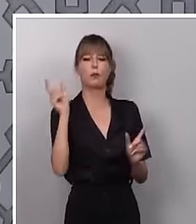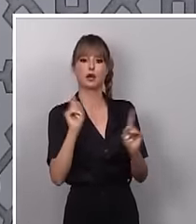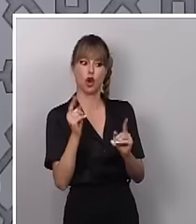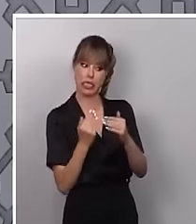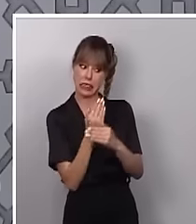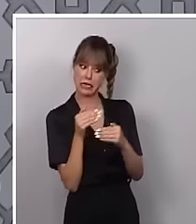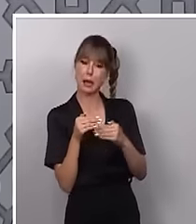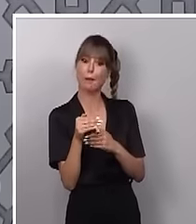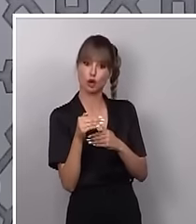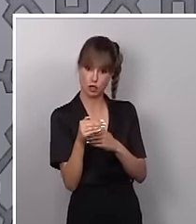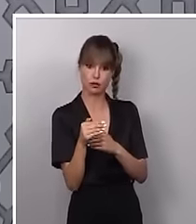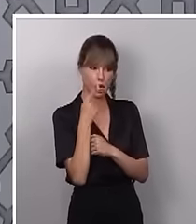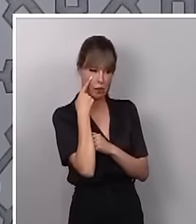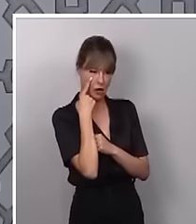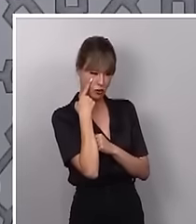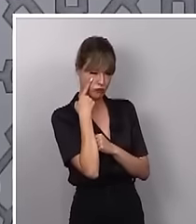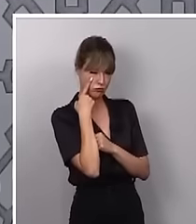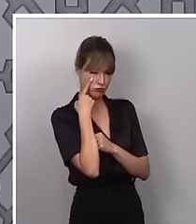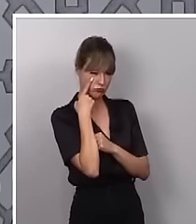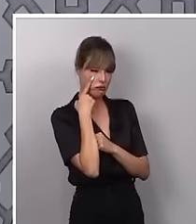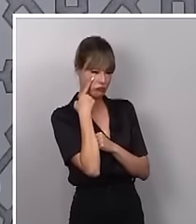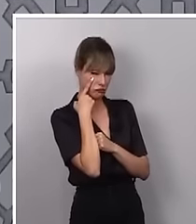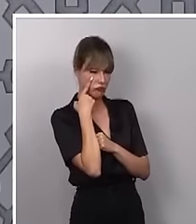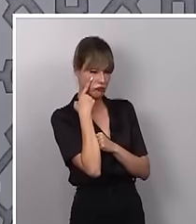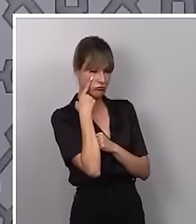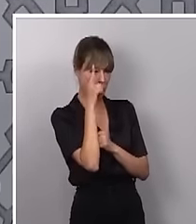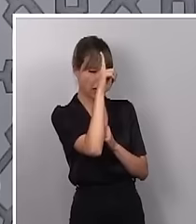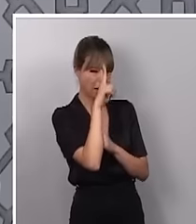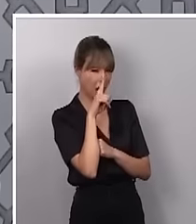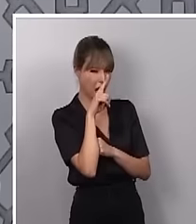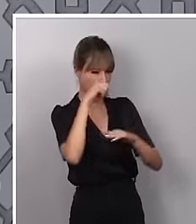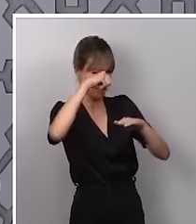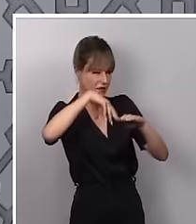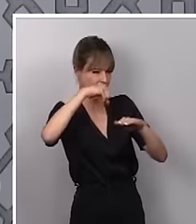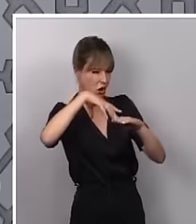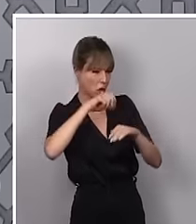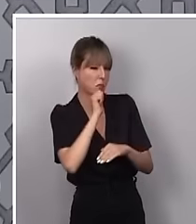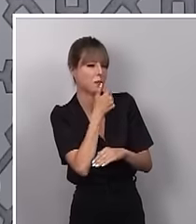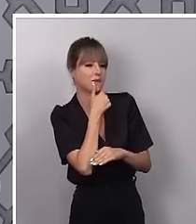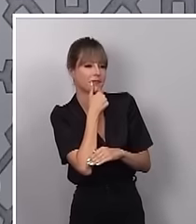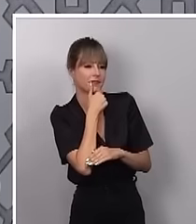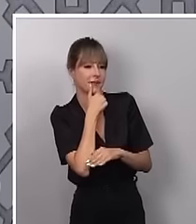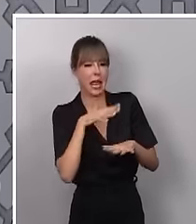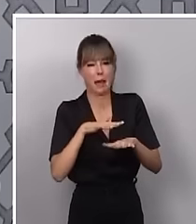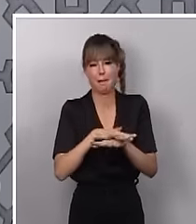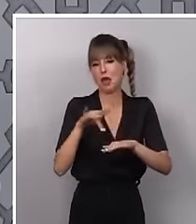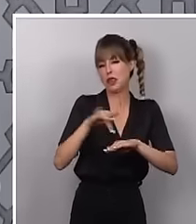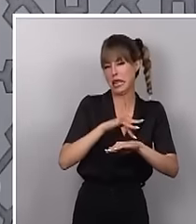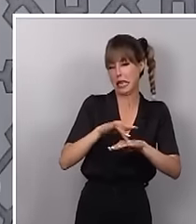días seguramente vamos a ver filtrado las imágenes en algún pseudomedio digital